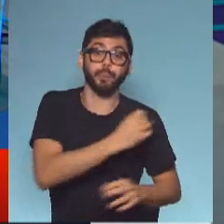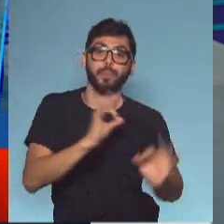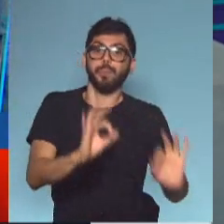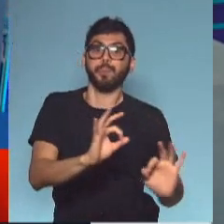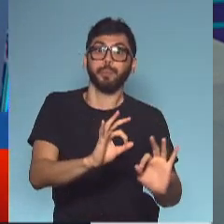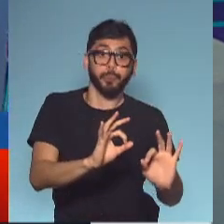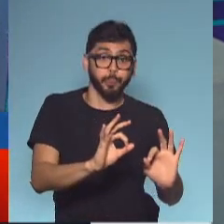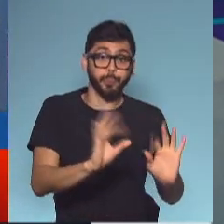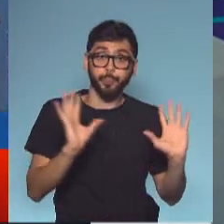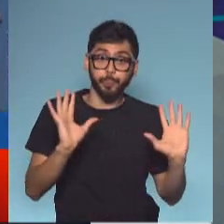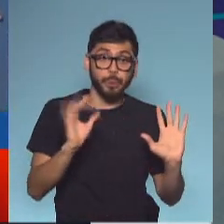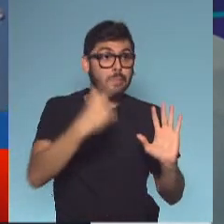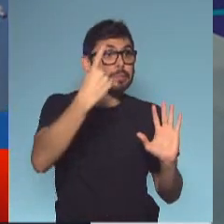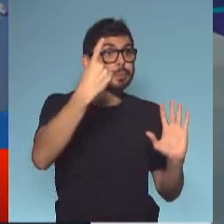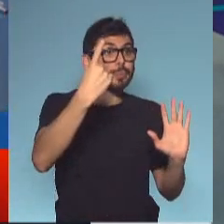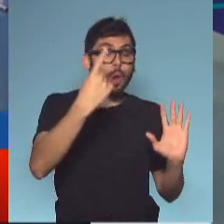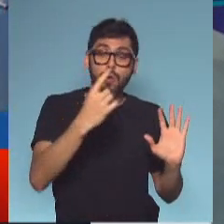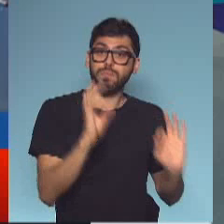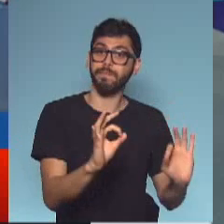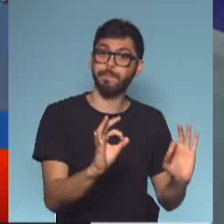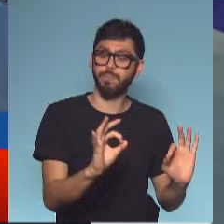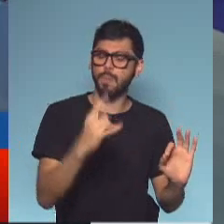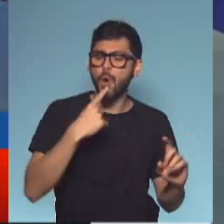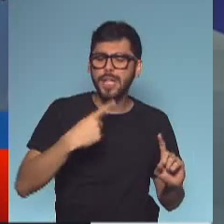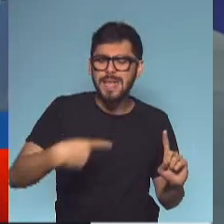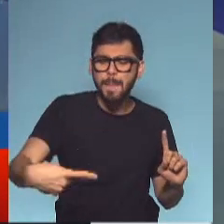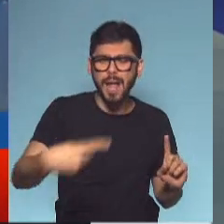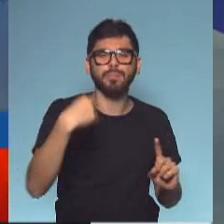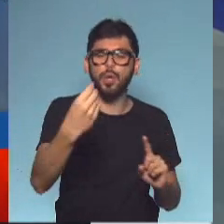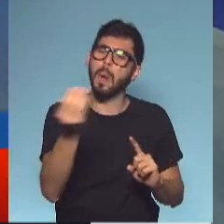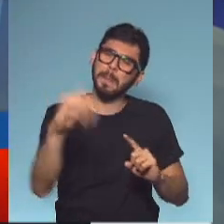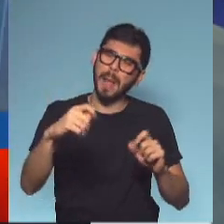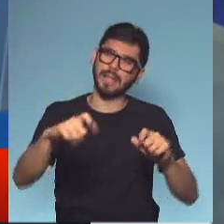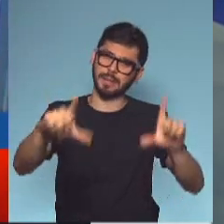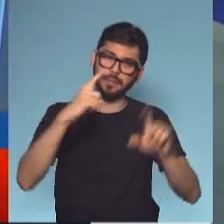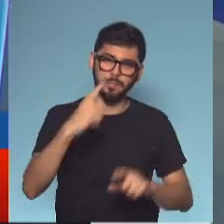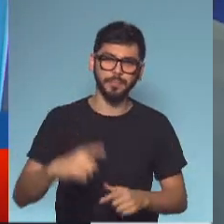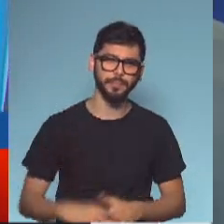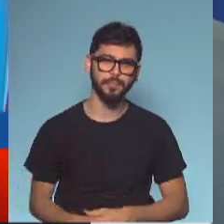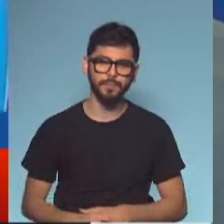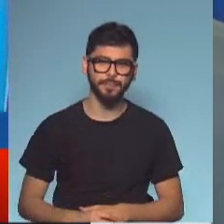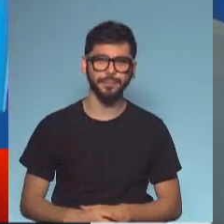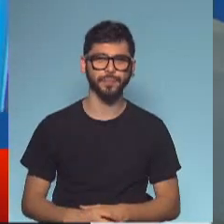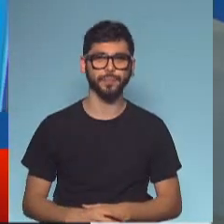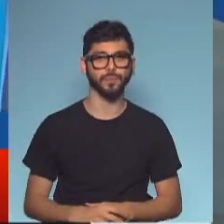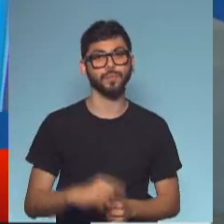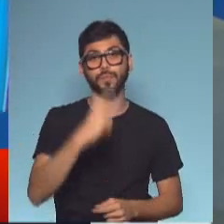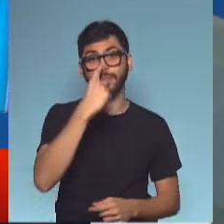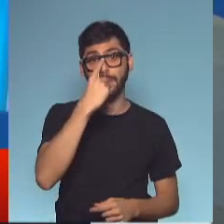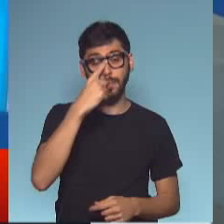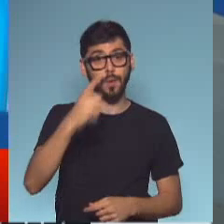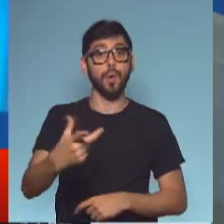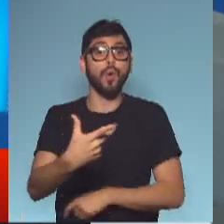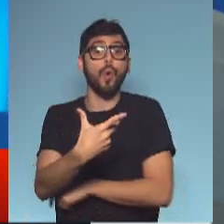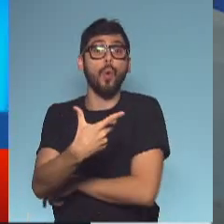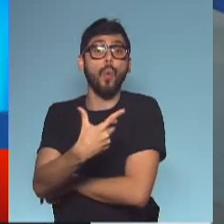salir a cuidar. Y digo, ¿por qué las siguientes semanas? Nos queda un datito más, que esto es muy interesante, que tiene que ver con la capacidad de